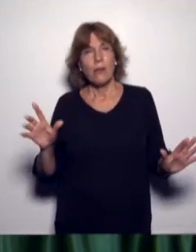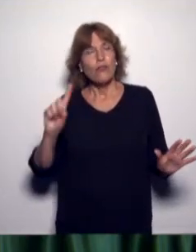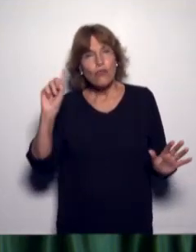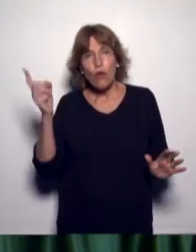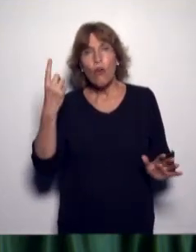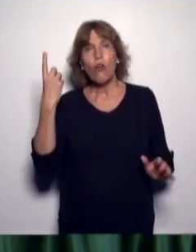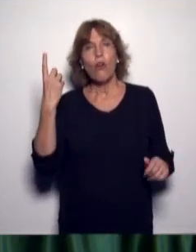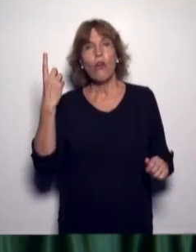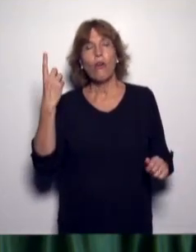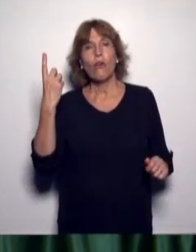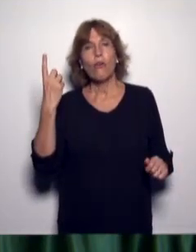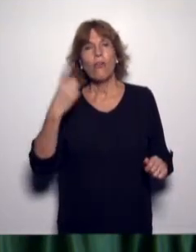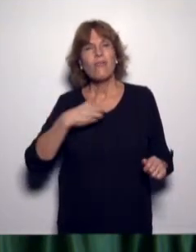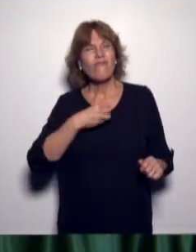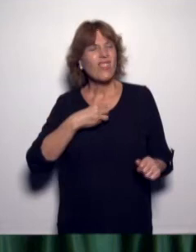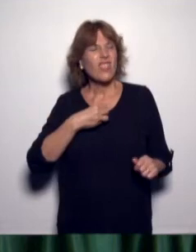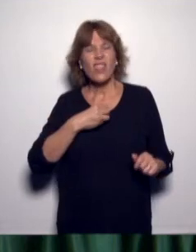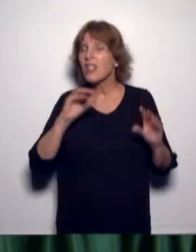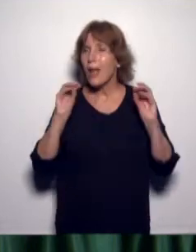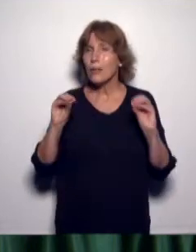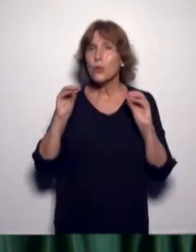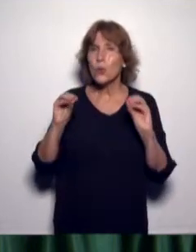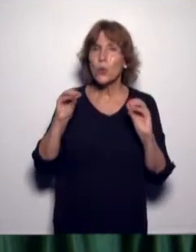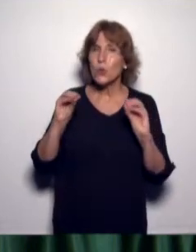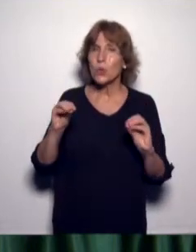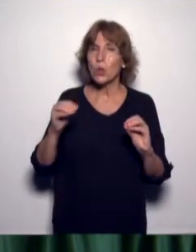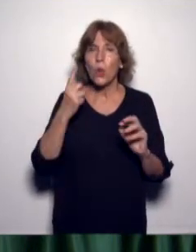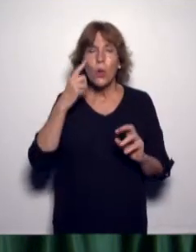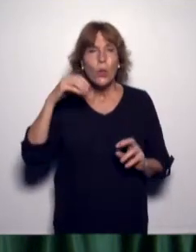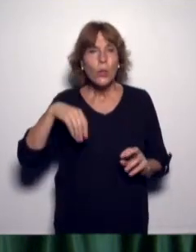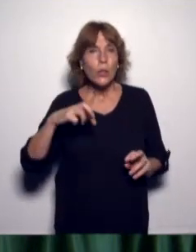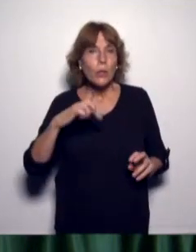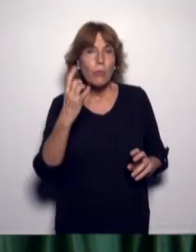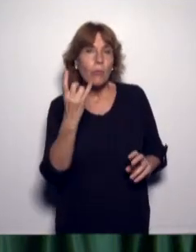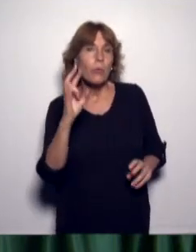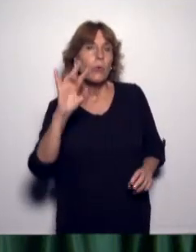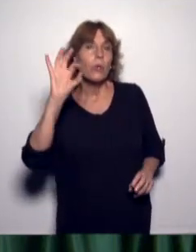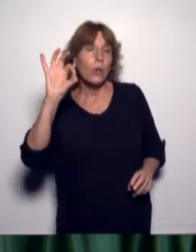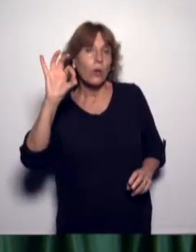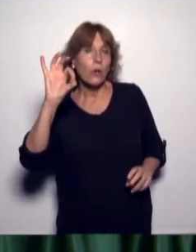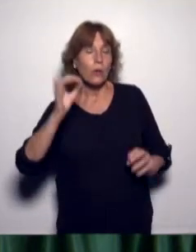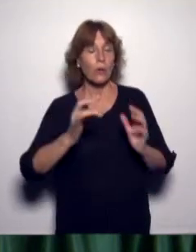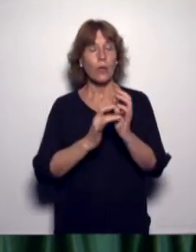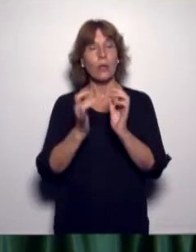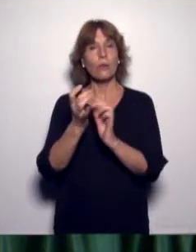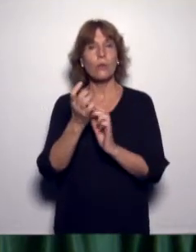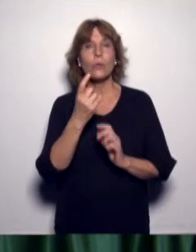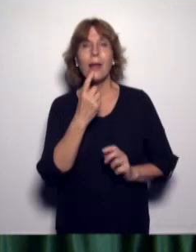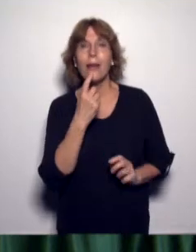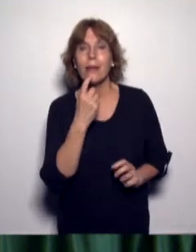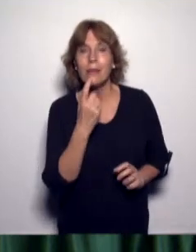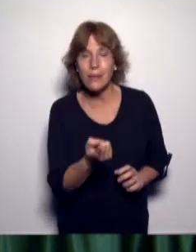en soledad, sintiéndose manchado. Y Jesús le dice,